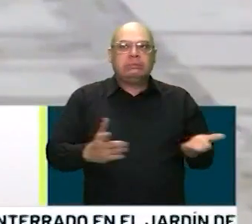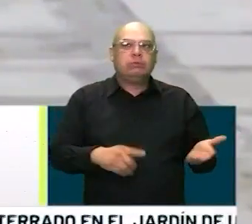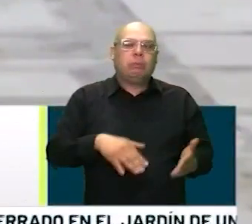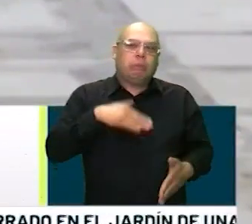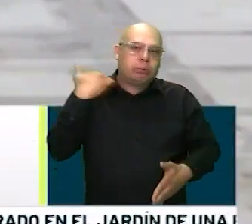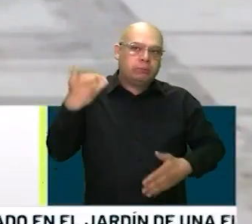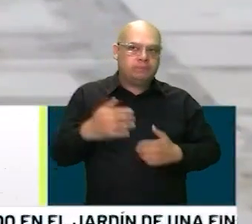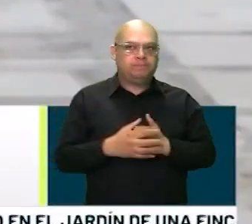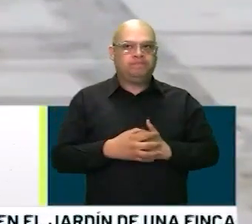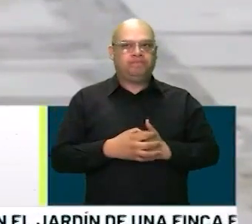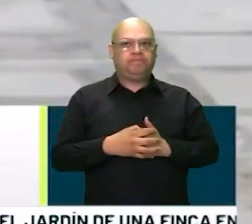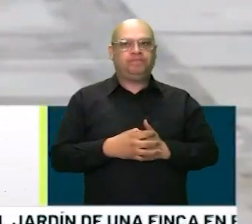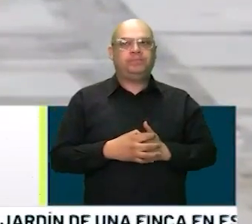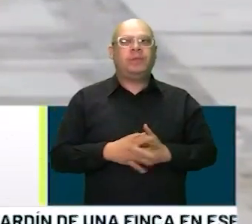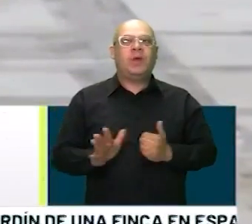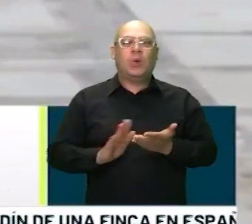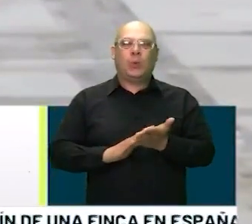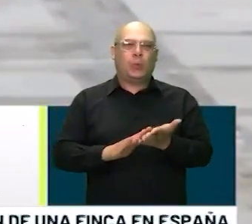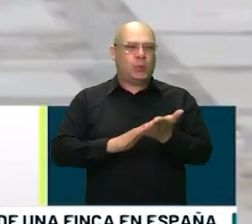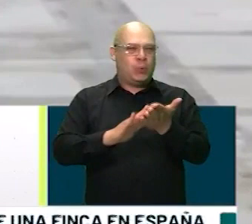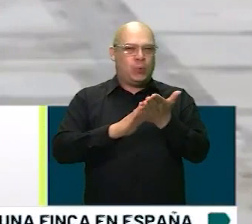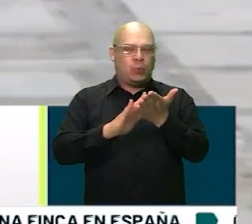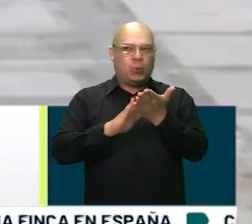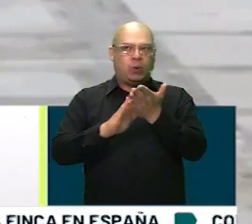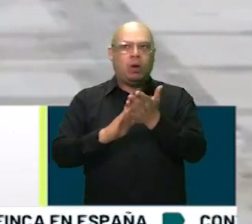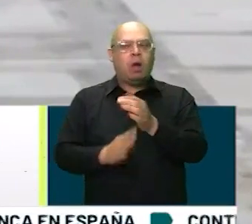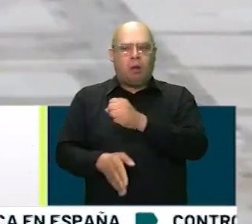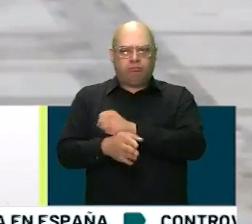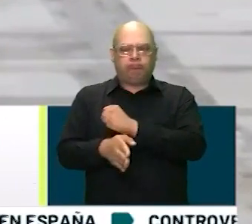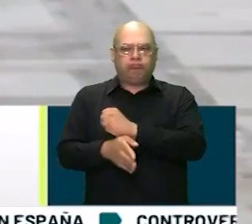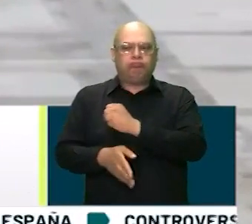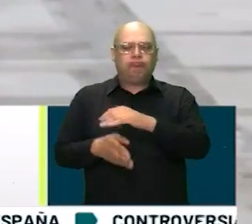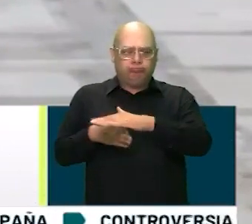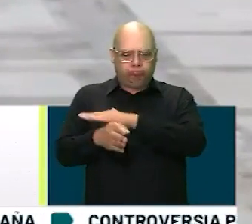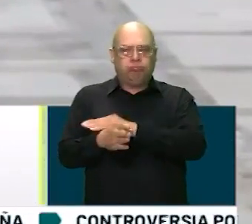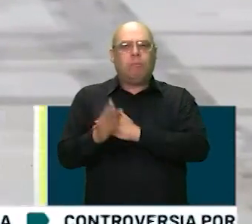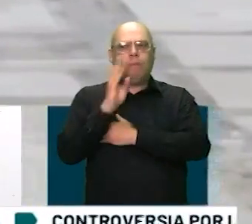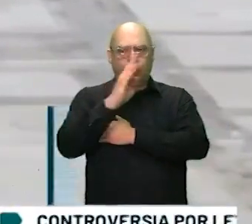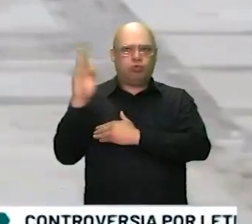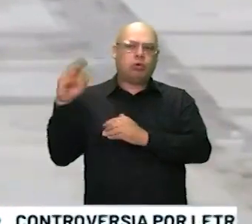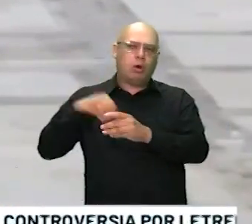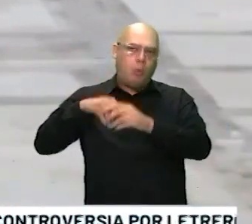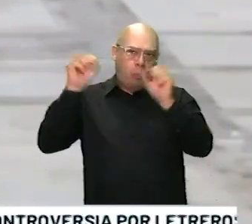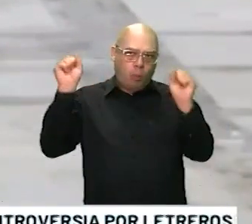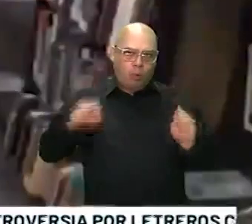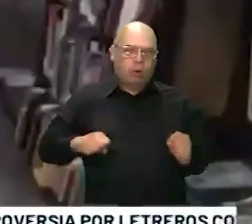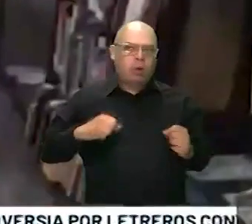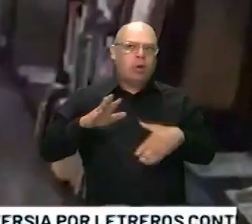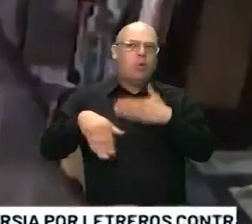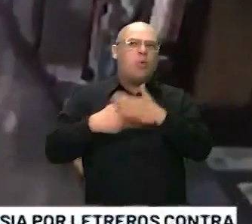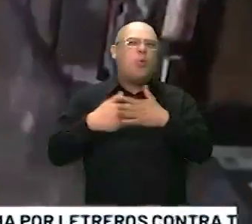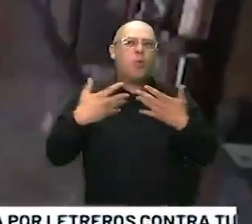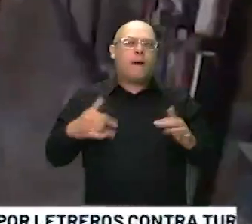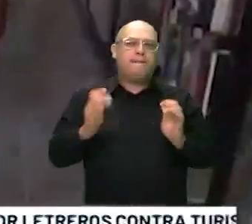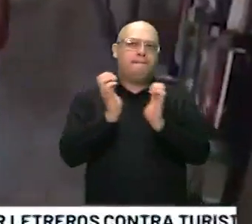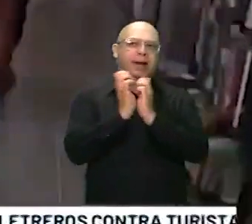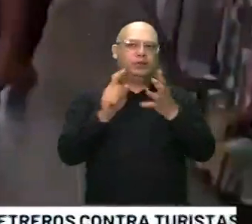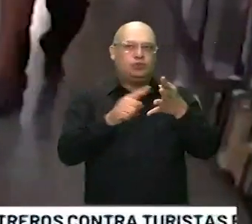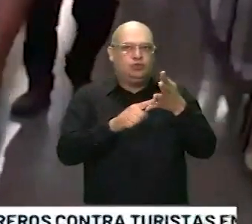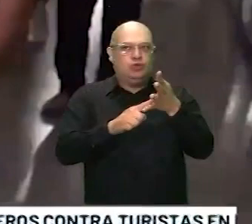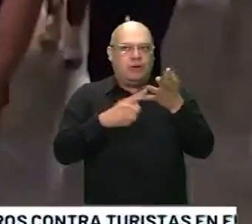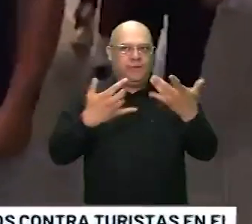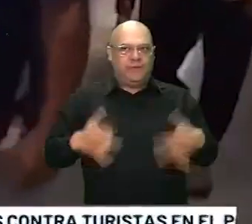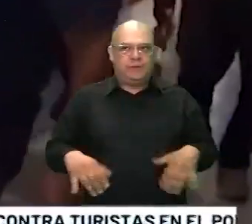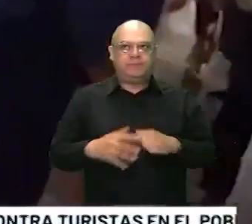del mantenimiento no se va a haber interrumpido la prestación del servicio de la biblioteca y esperamos estar terminando a finales de mayo la administración de